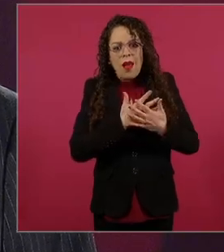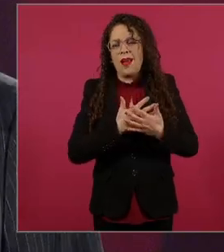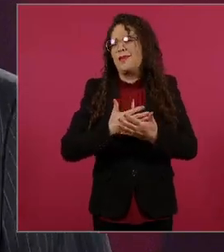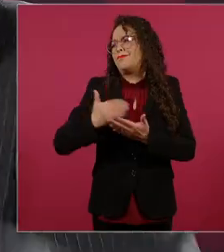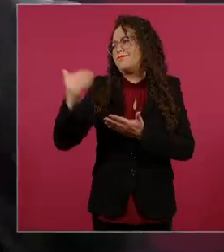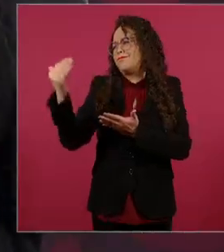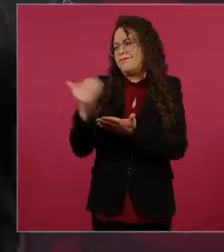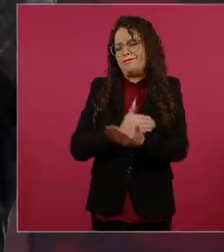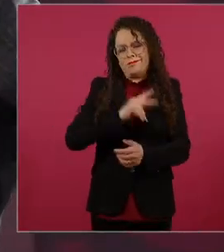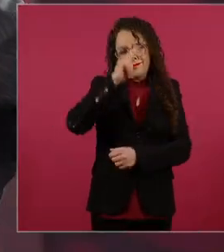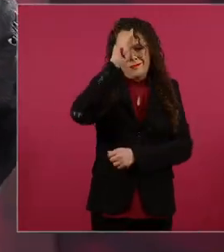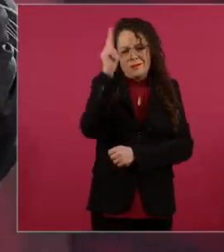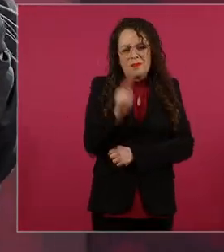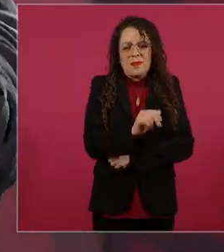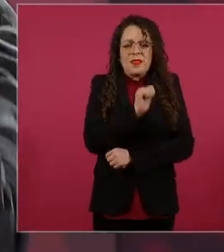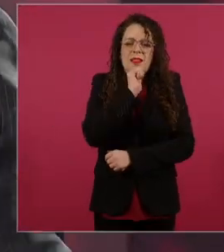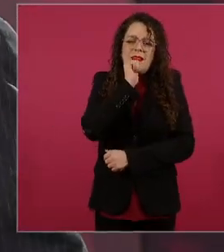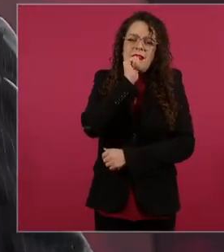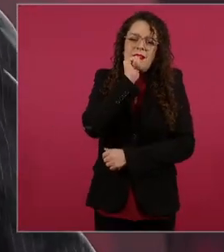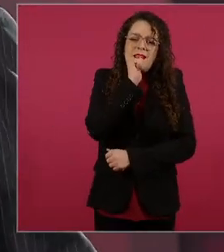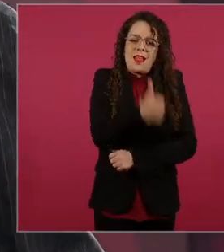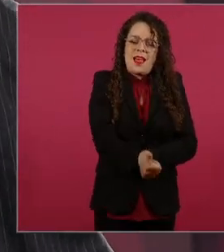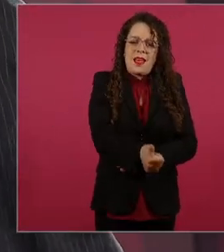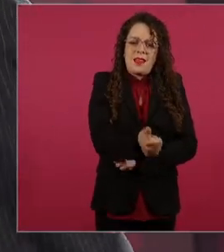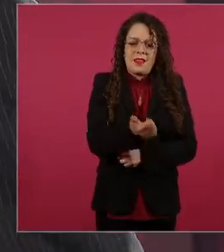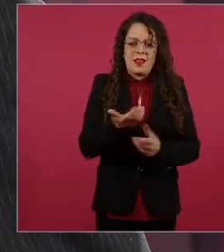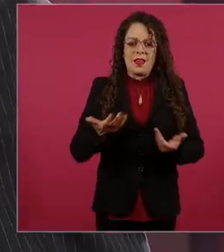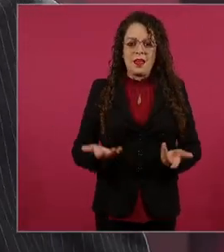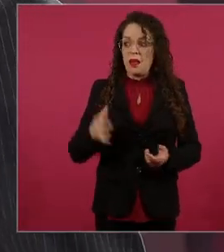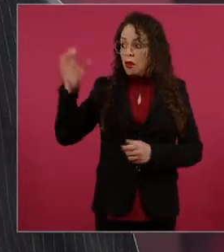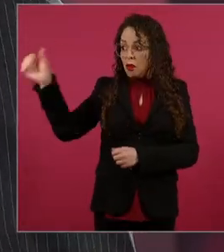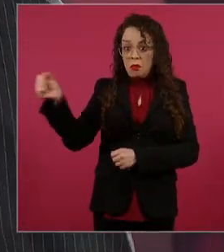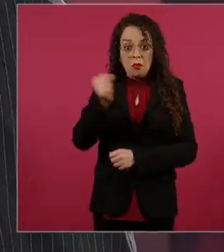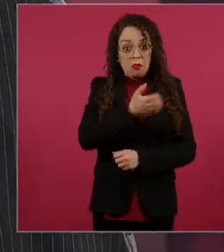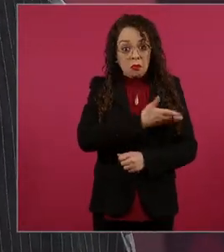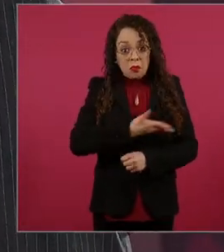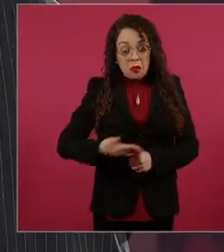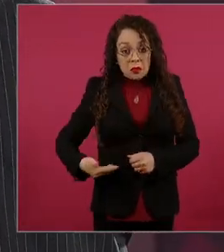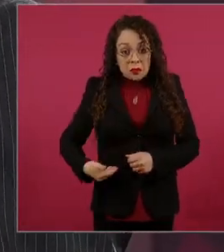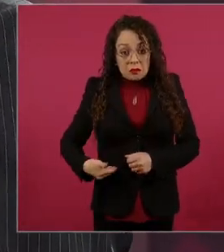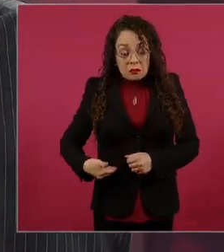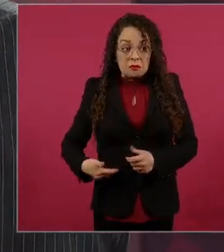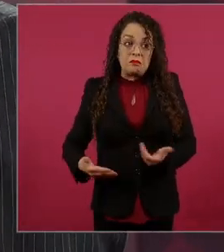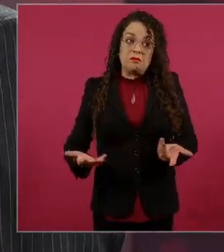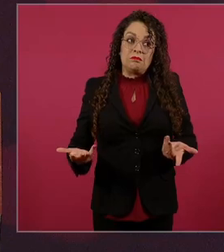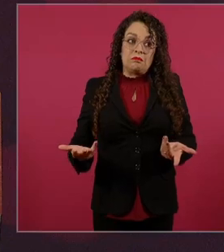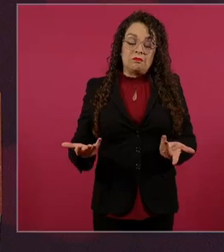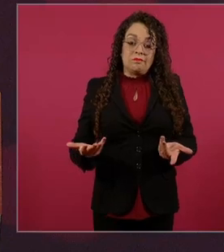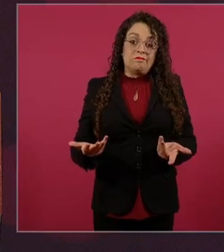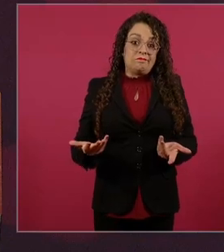¿Cómo no? ¿Cómo ¿Cómo Van a haber fracasos Así